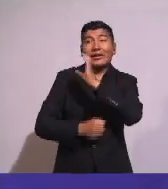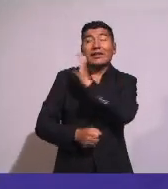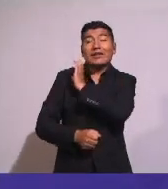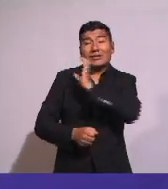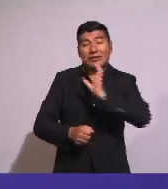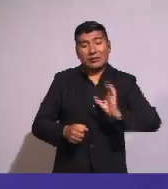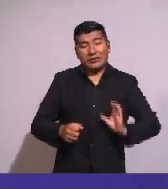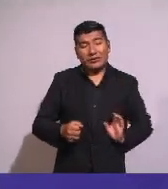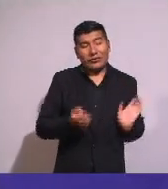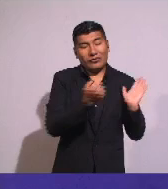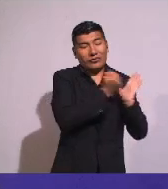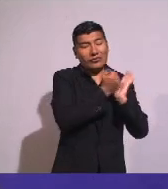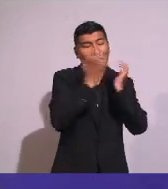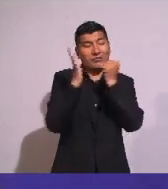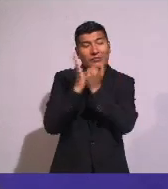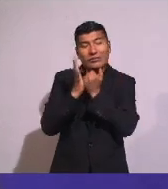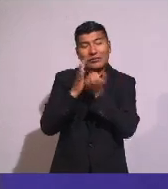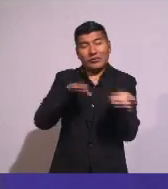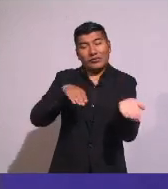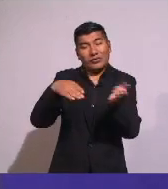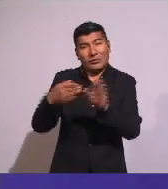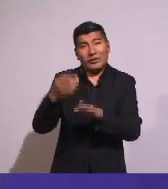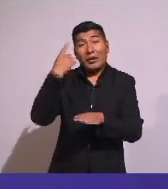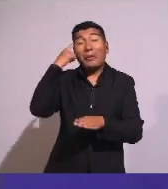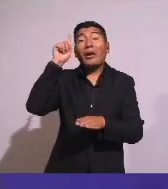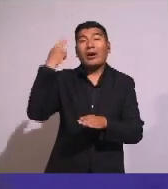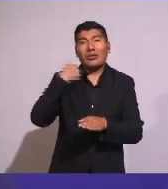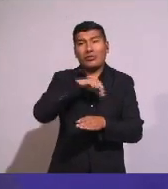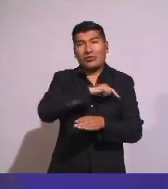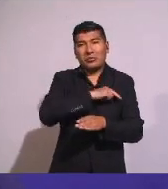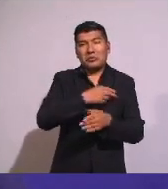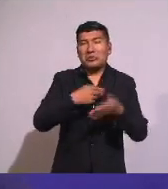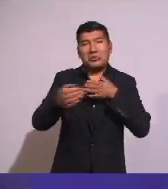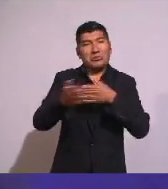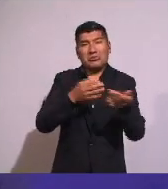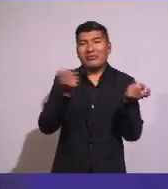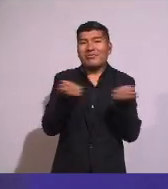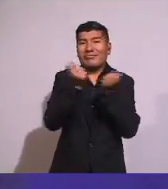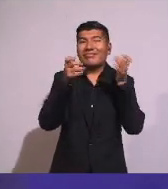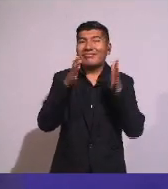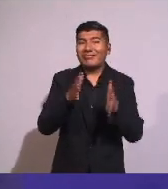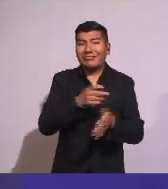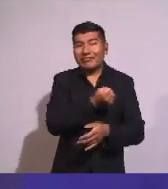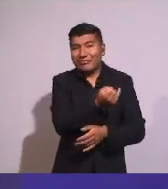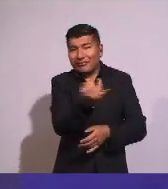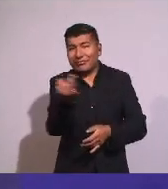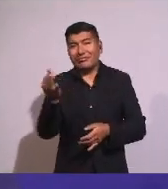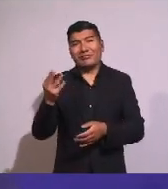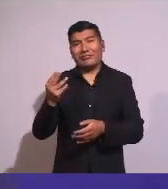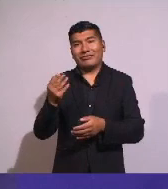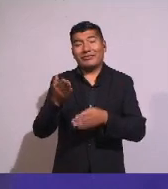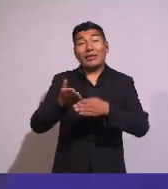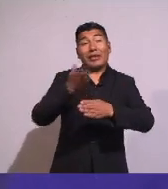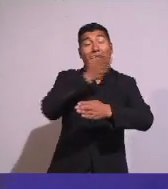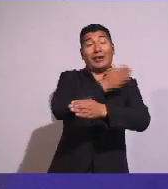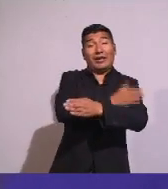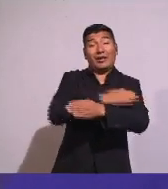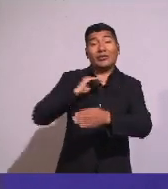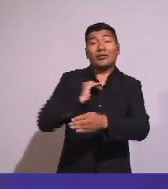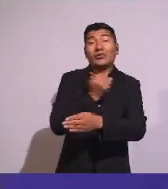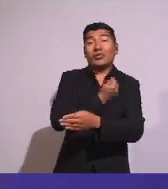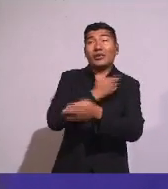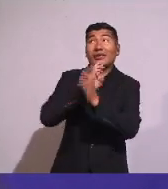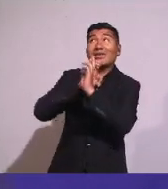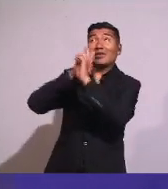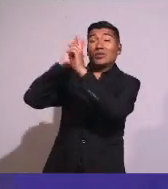nosotros cuando todavía éramos antes de nuestra respuesta al amor de